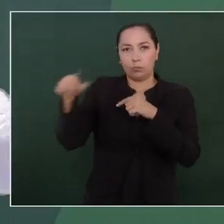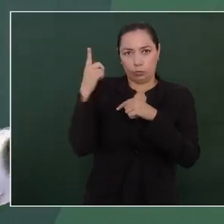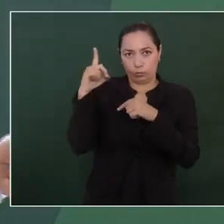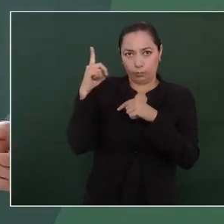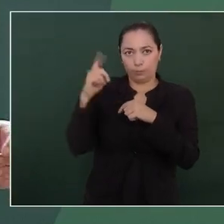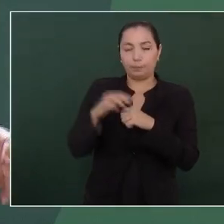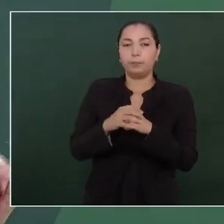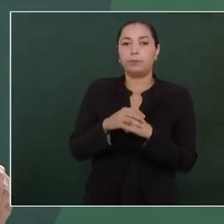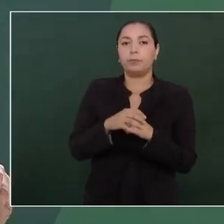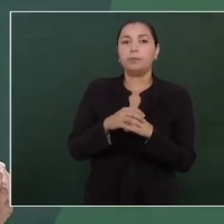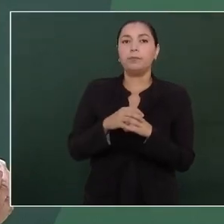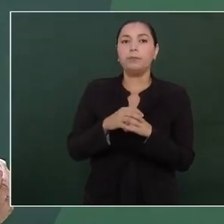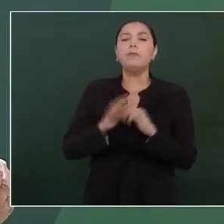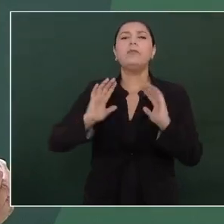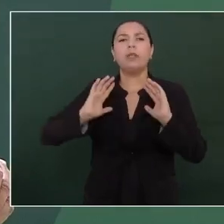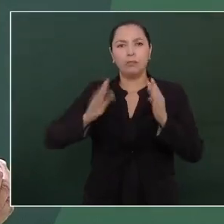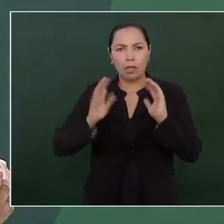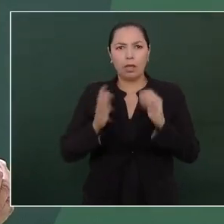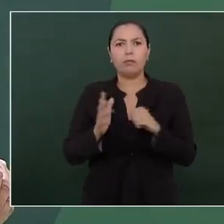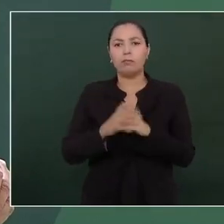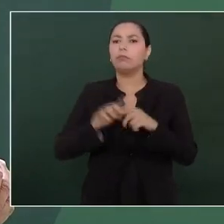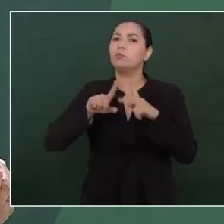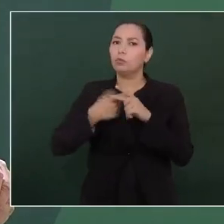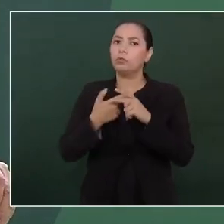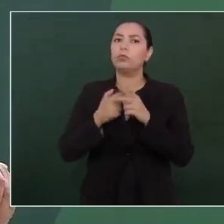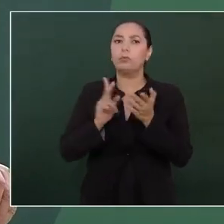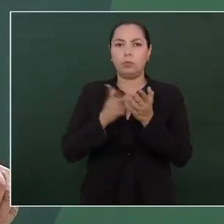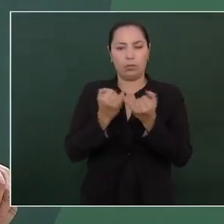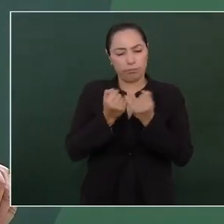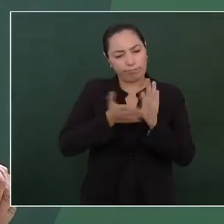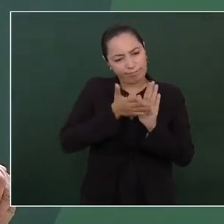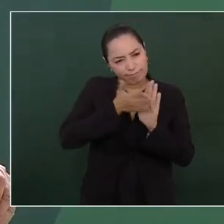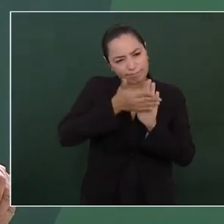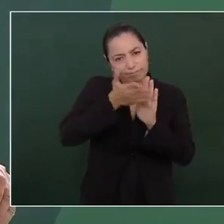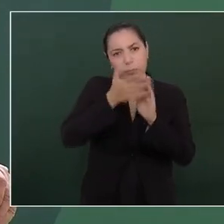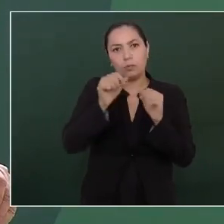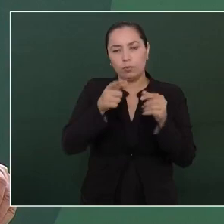Estamos ya haciendo el camino de San Ignacio